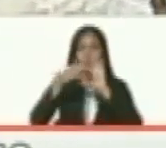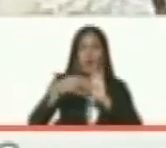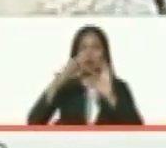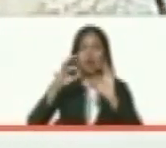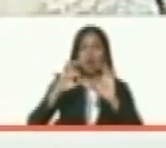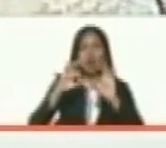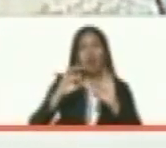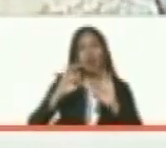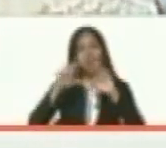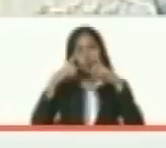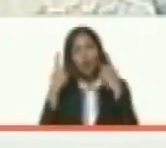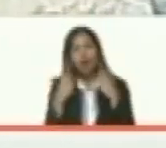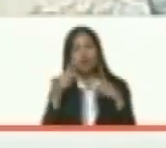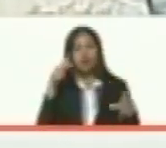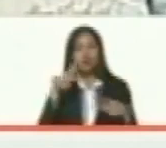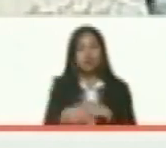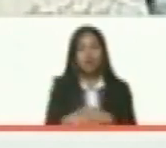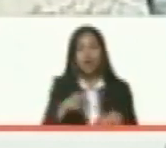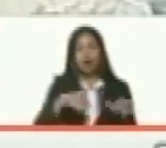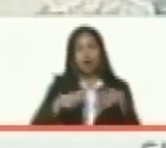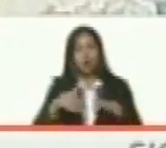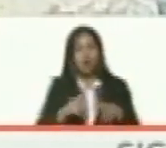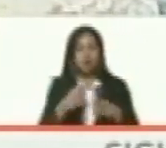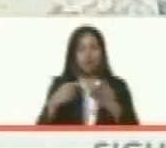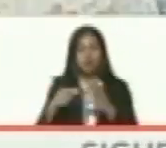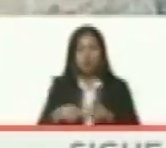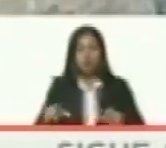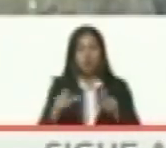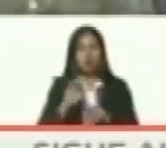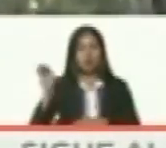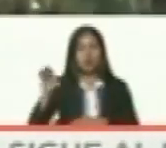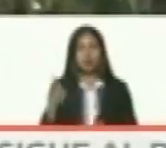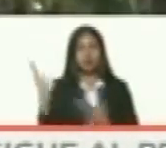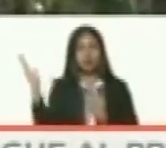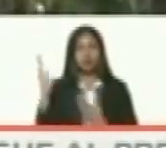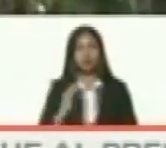Guaira, Naiguatá, Caruao con el resto del país. Adelante, video.